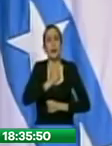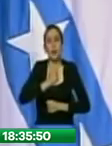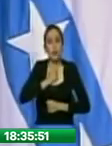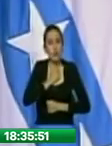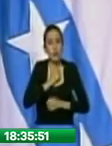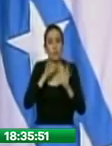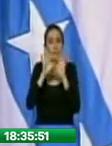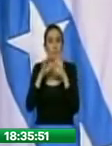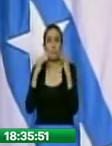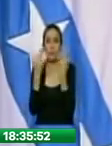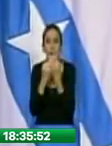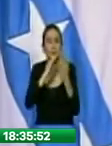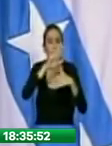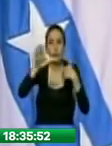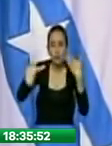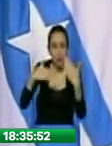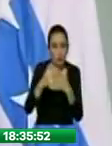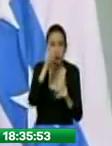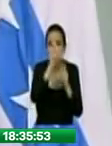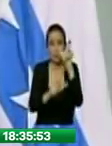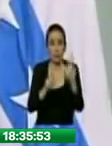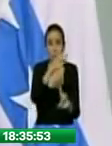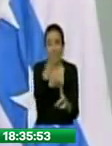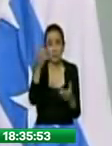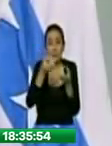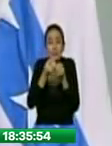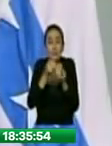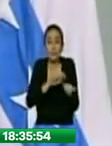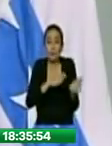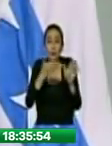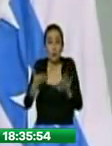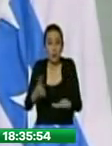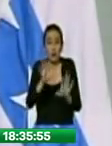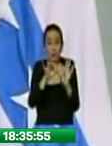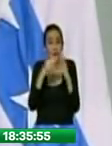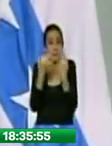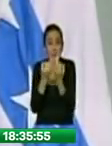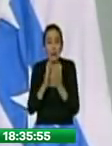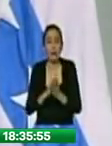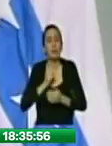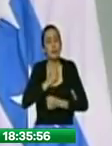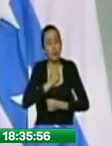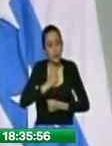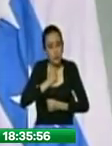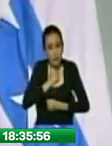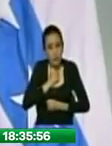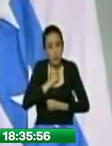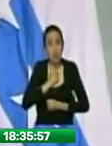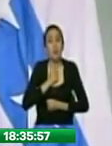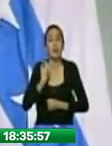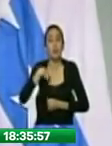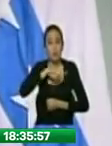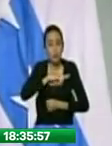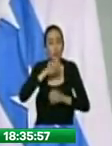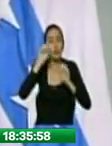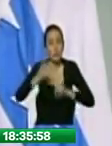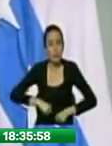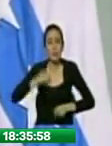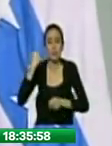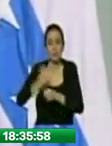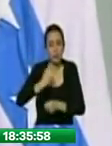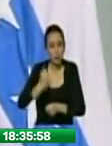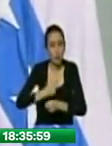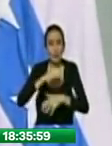que han perdido un ser querido a causa del COVID. Estamos haciendo todo lo que está en nuestras manos para frenar el coronavirus, pero se los repito,